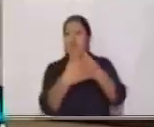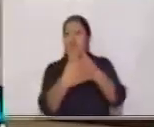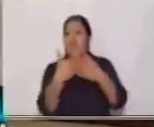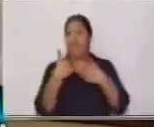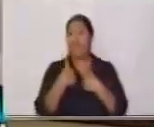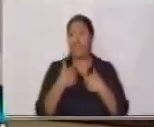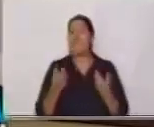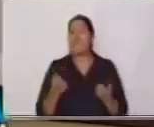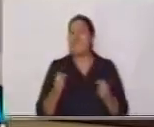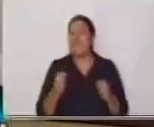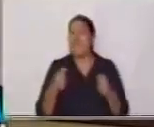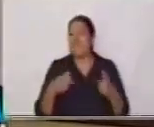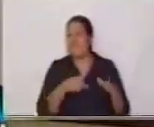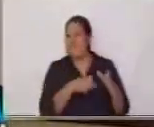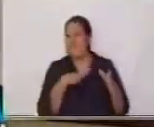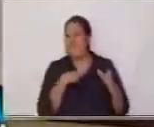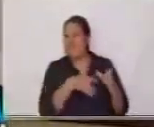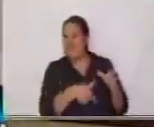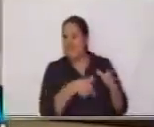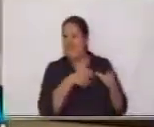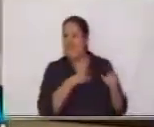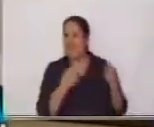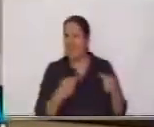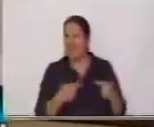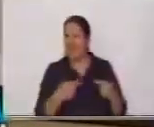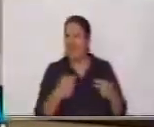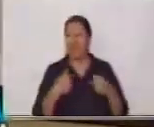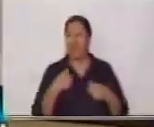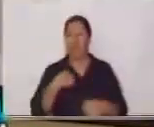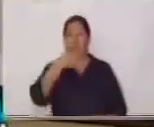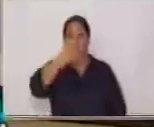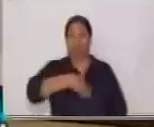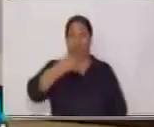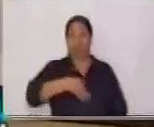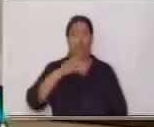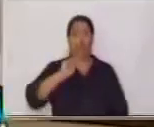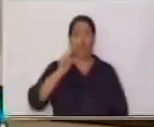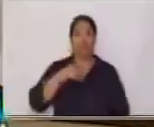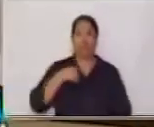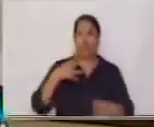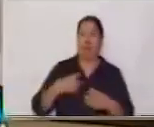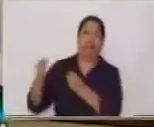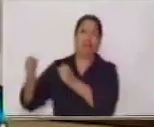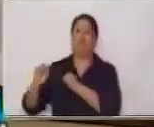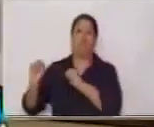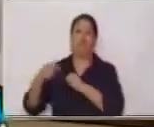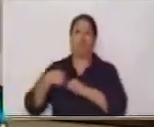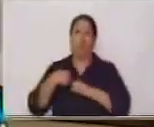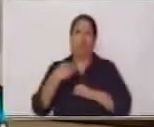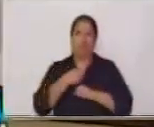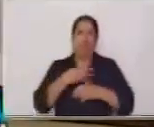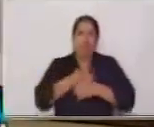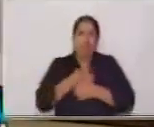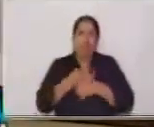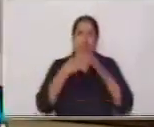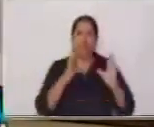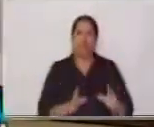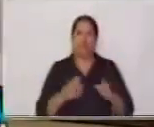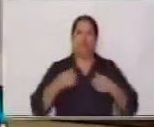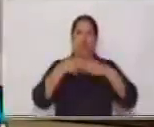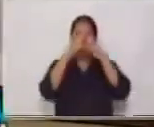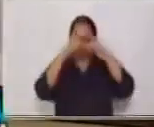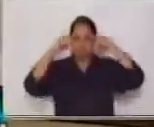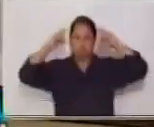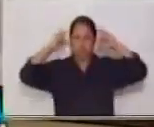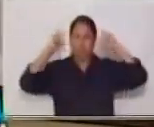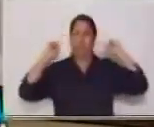que necesito su ayuda. Vamos a hacer caso porque si no me quitan mi regalo. Yo quiero saber qué es. Bueno, ya me tapé los ojos, por